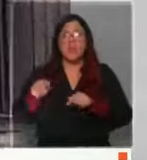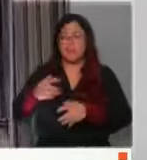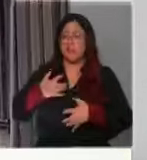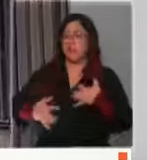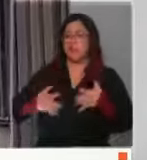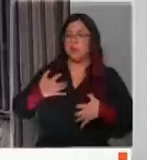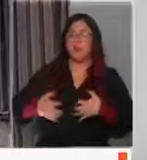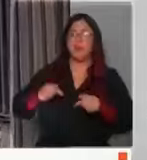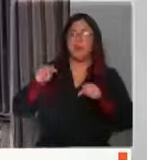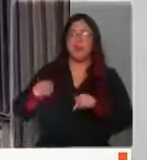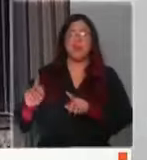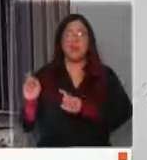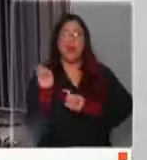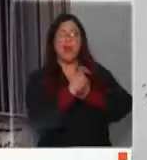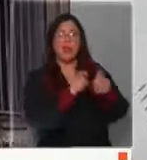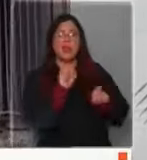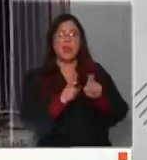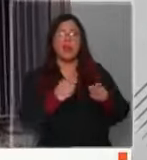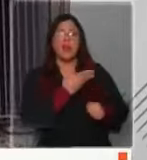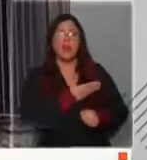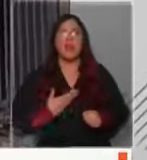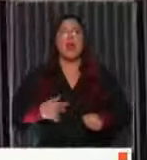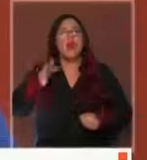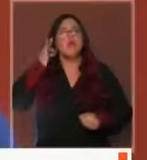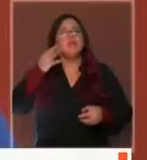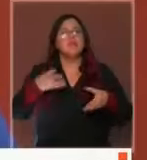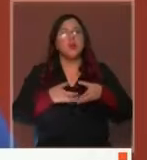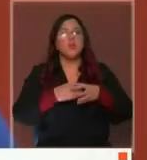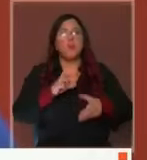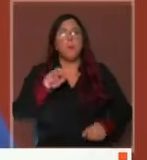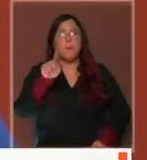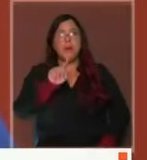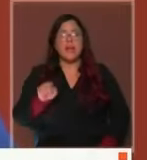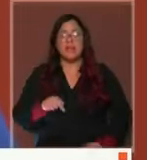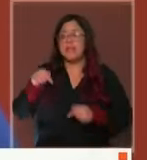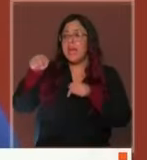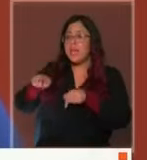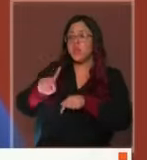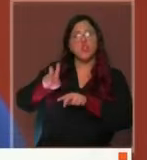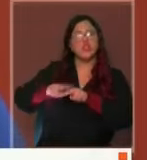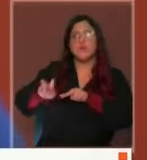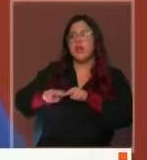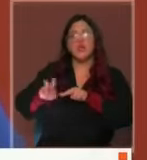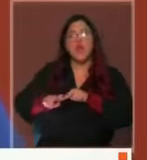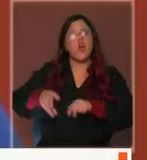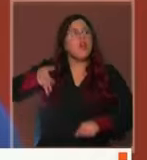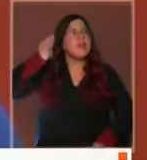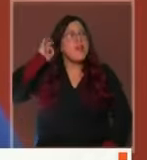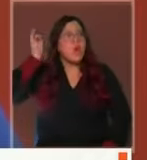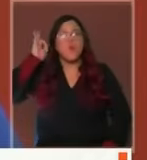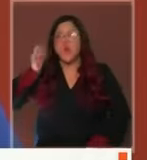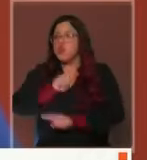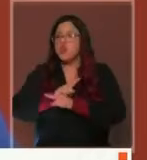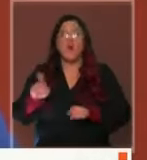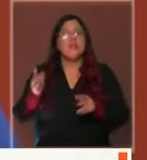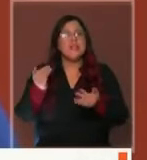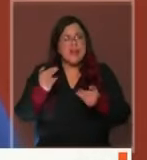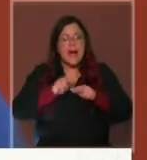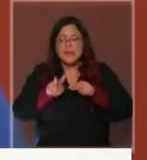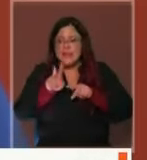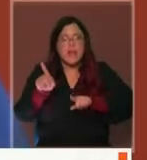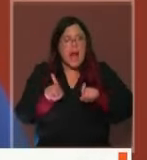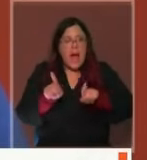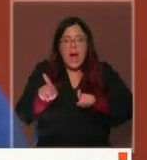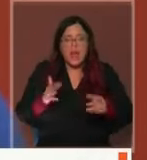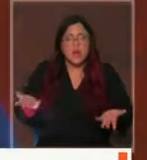este emplazamiento de la presidenta del Partido Socialista. Esto no se va a solucionar con más reuniones. Aquí se requiere acción. El presidente